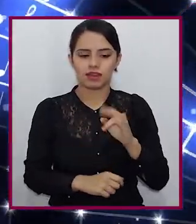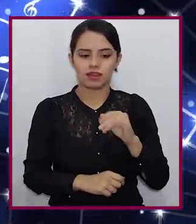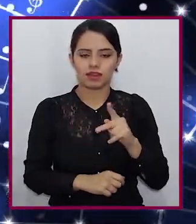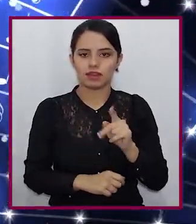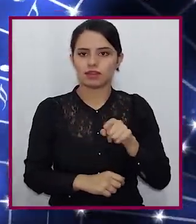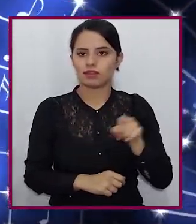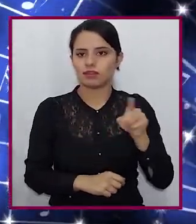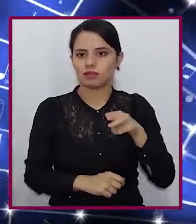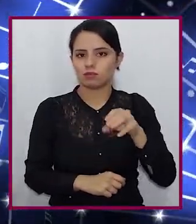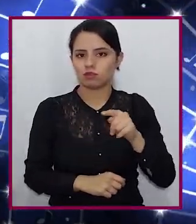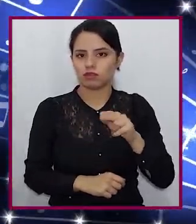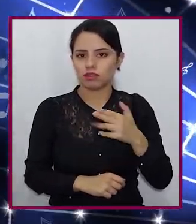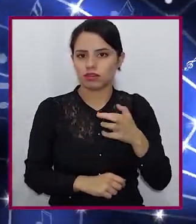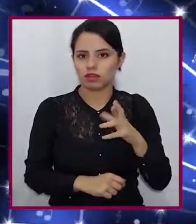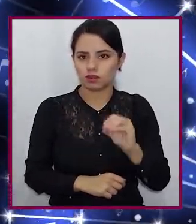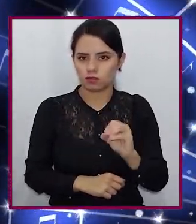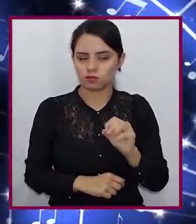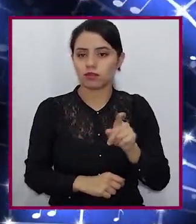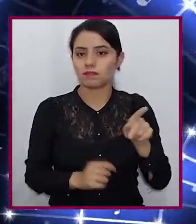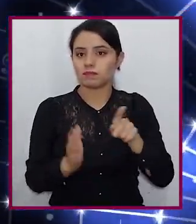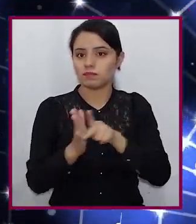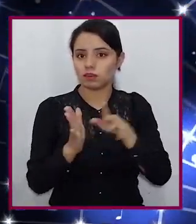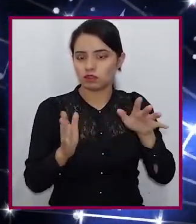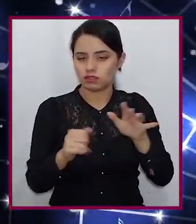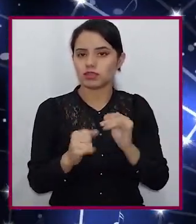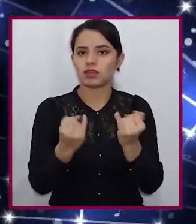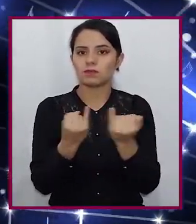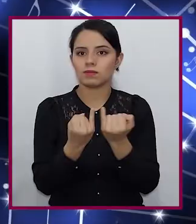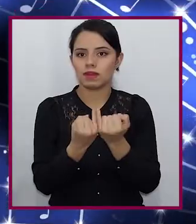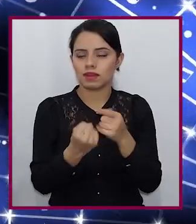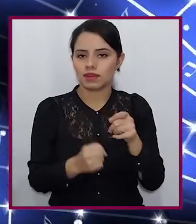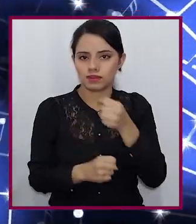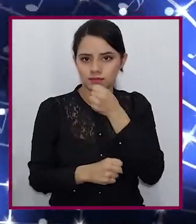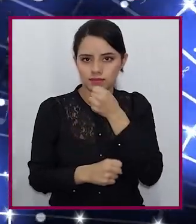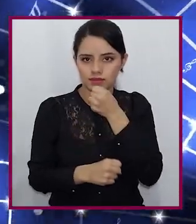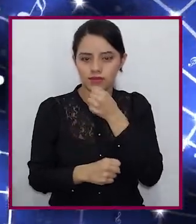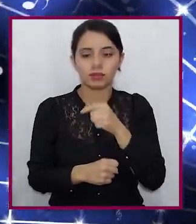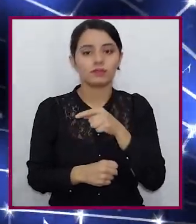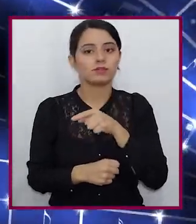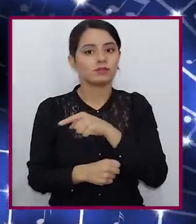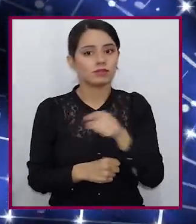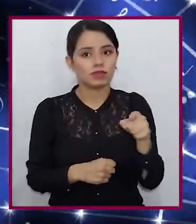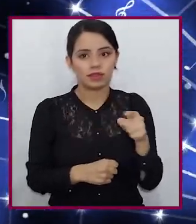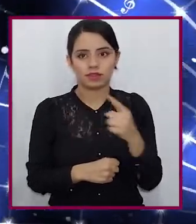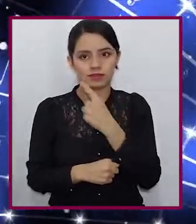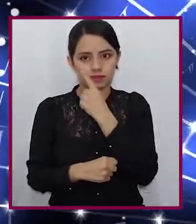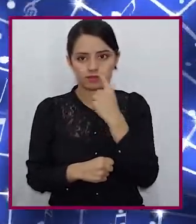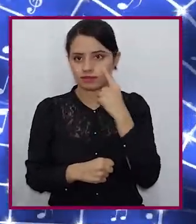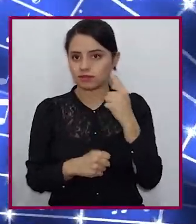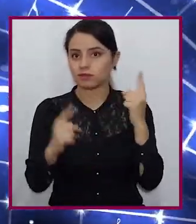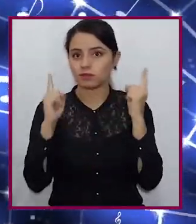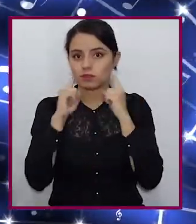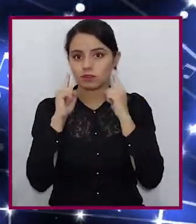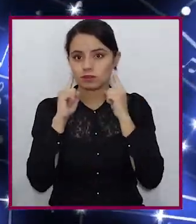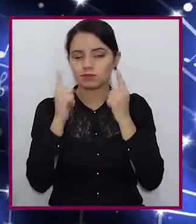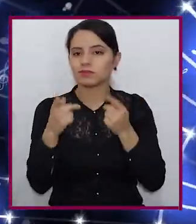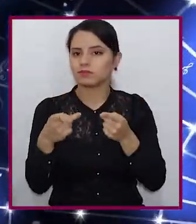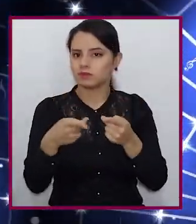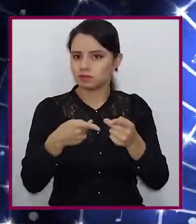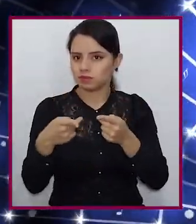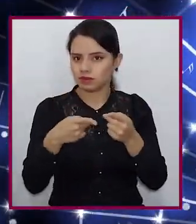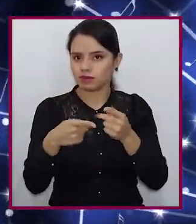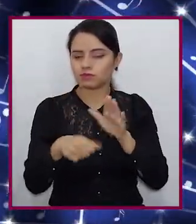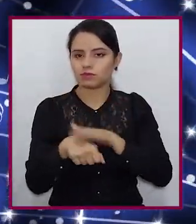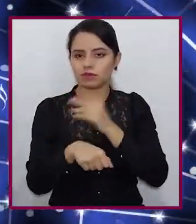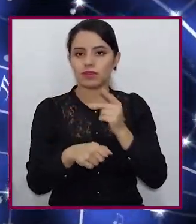gran podcaster, periodista y locutor. Así que ajusten sus oídos, porque esta